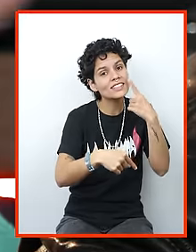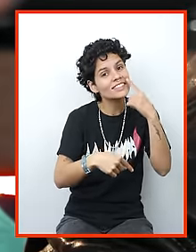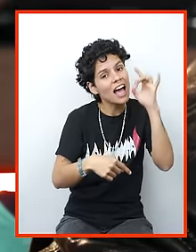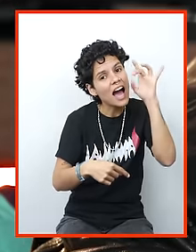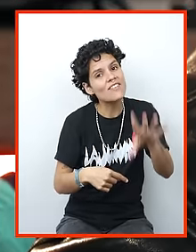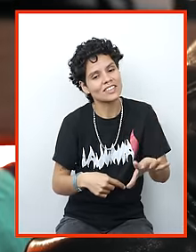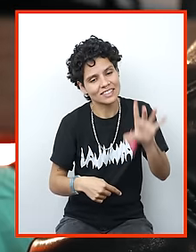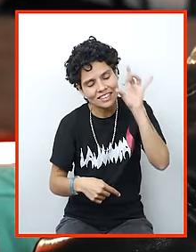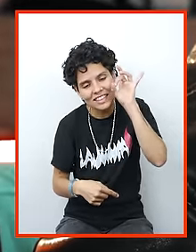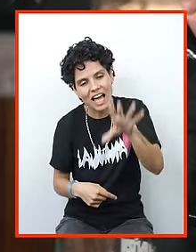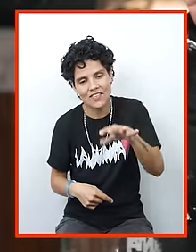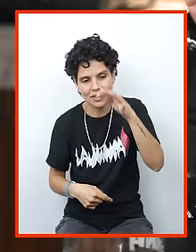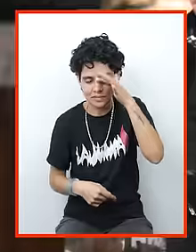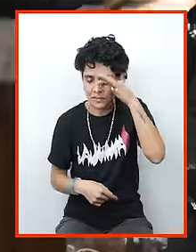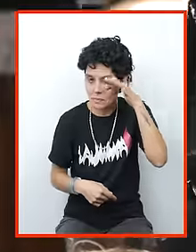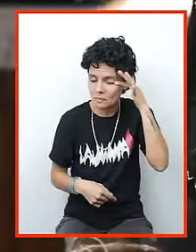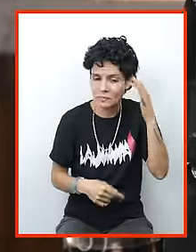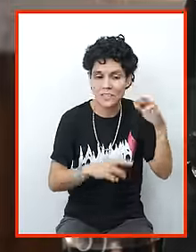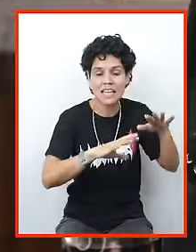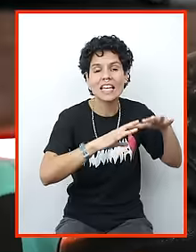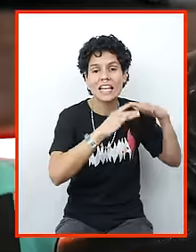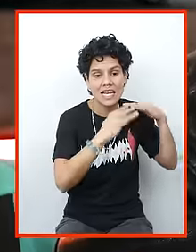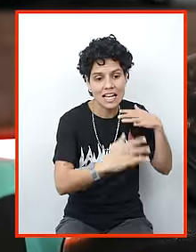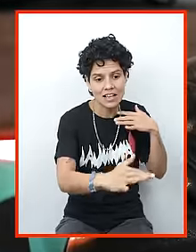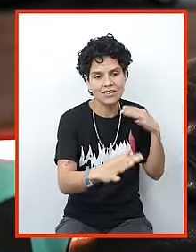iba. Y te iba.